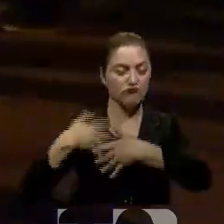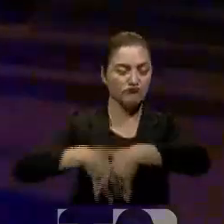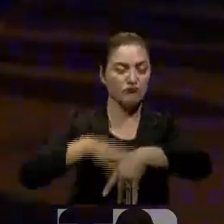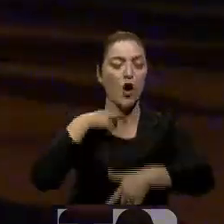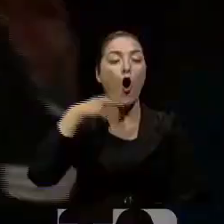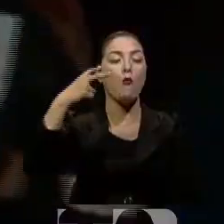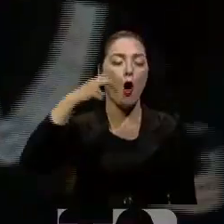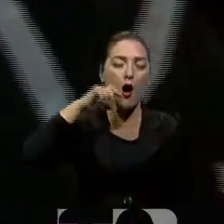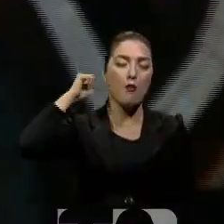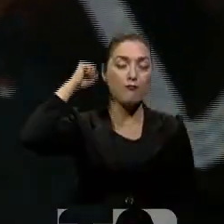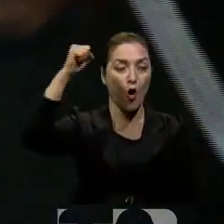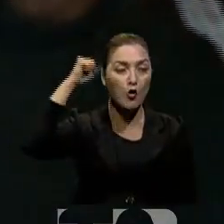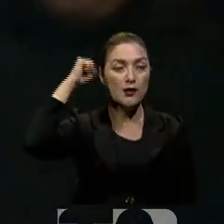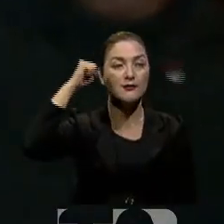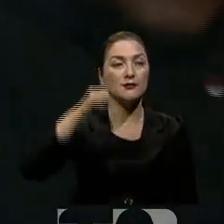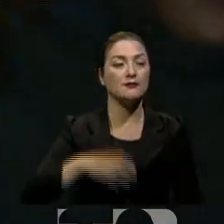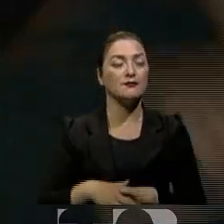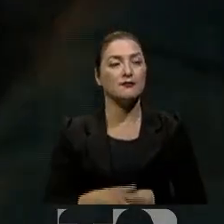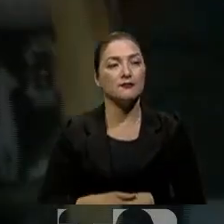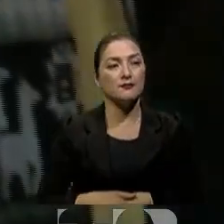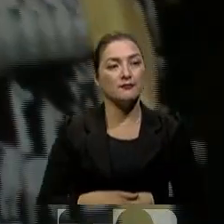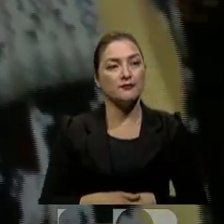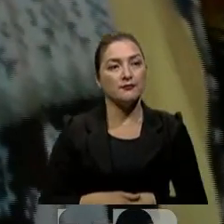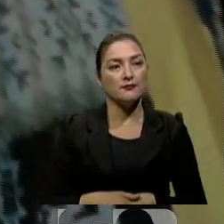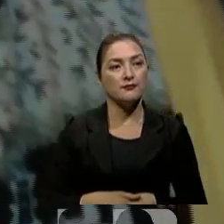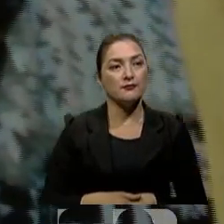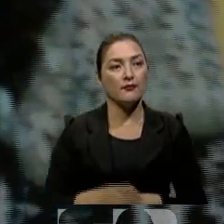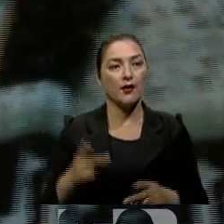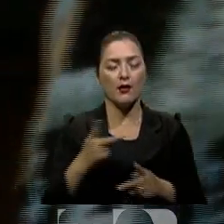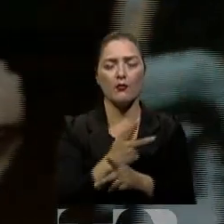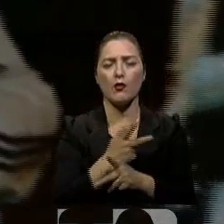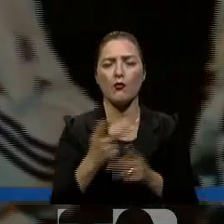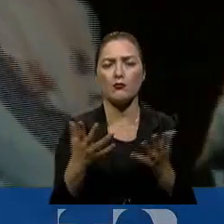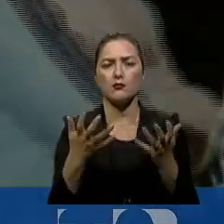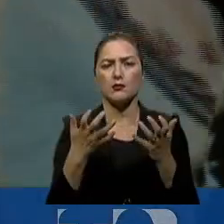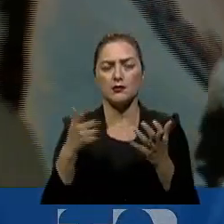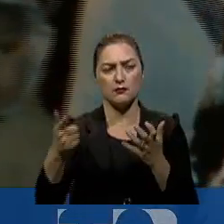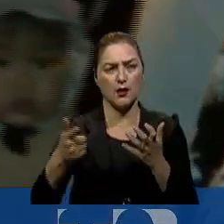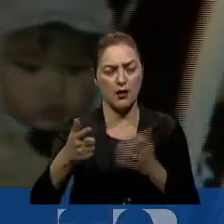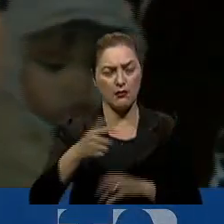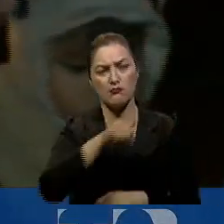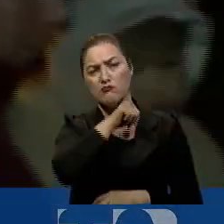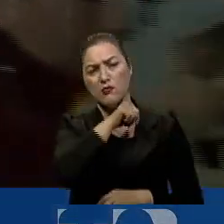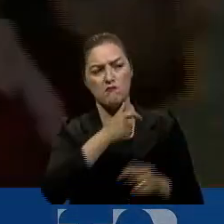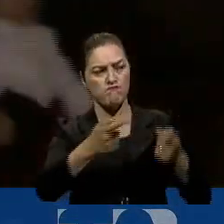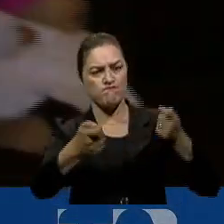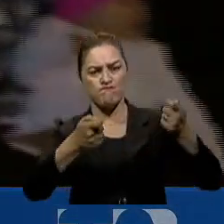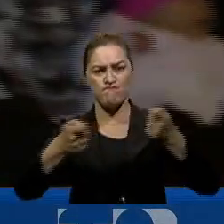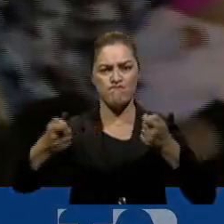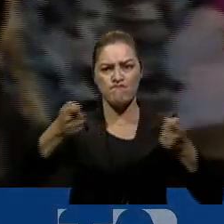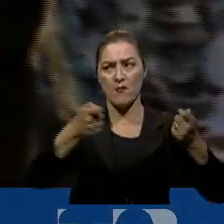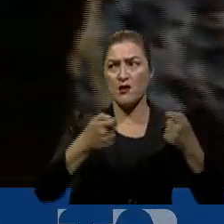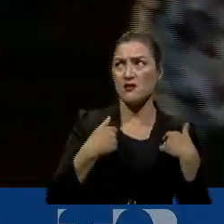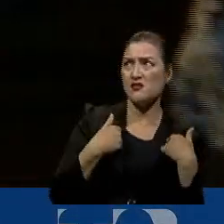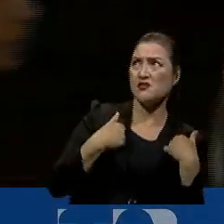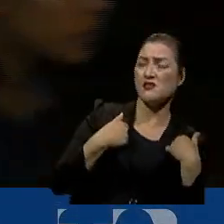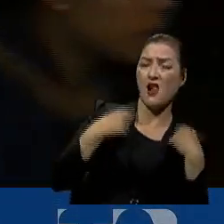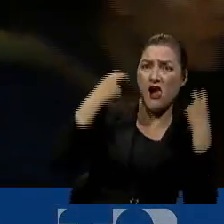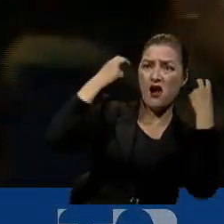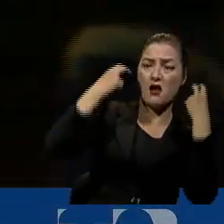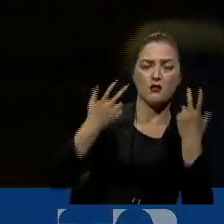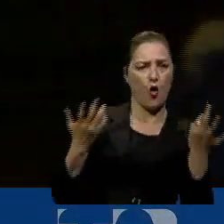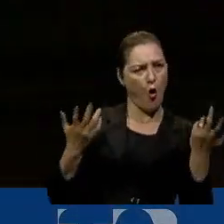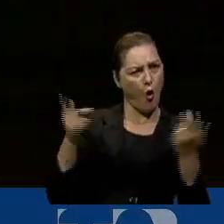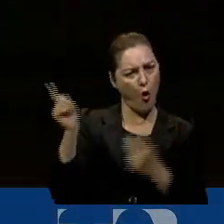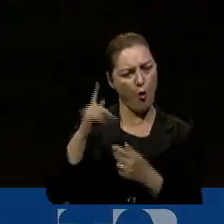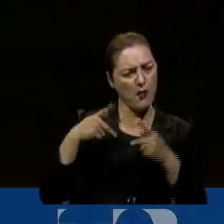de protesta. Está esto muy terrible y nos están como queriendo ganar, ¿no? Y eso no debemos permitir. Entonces estamos haciendo esta